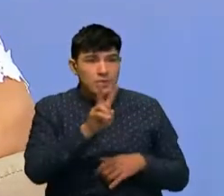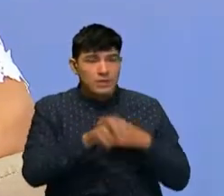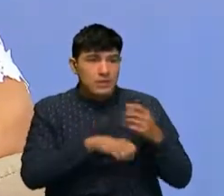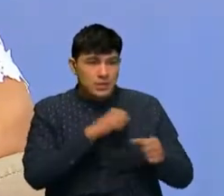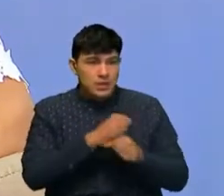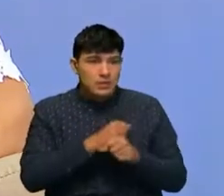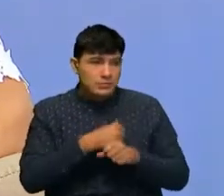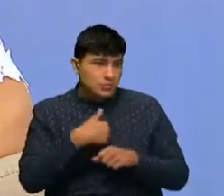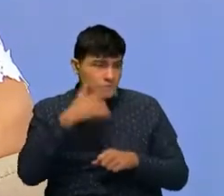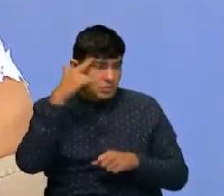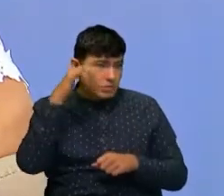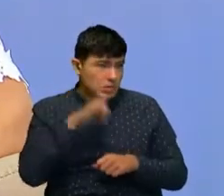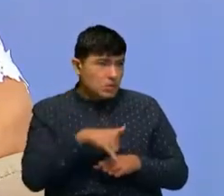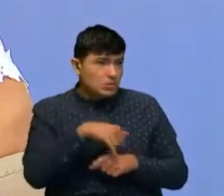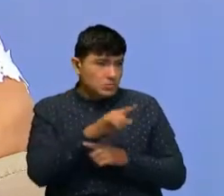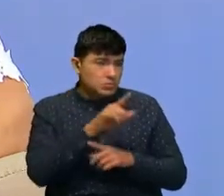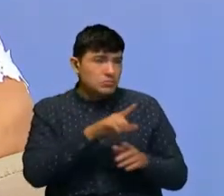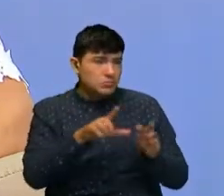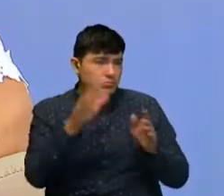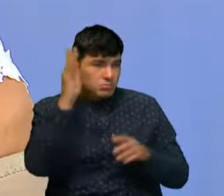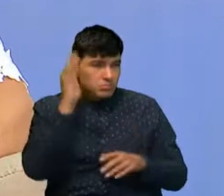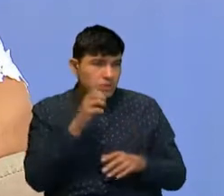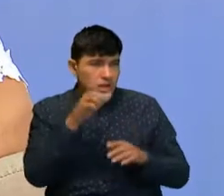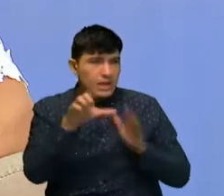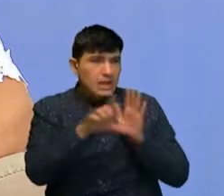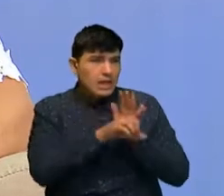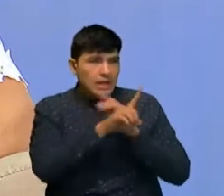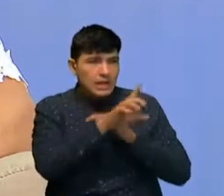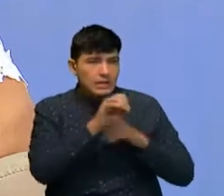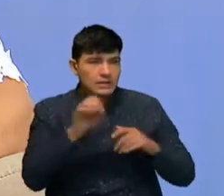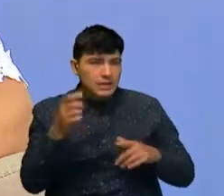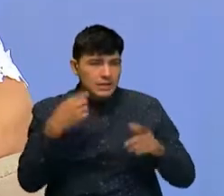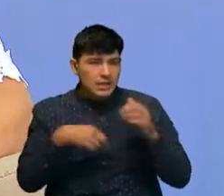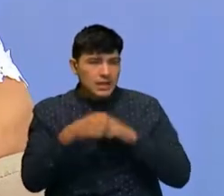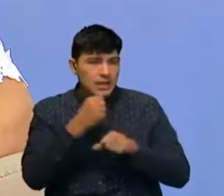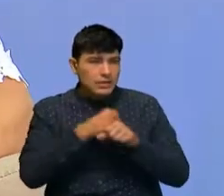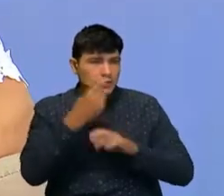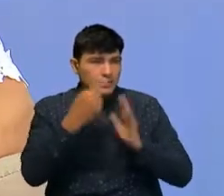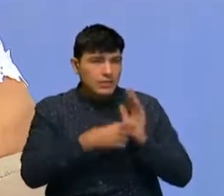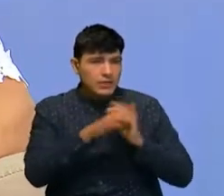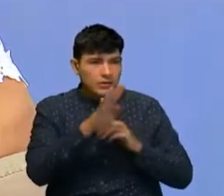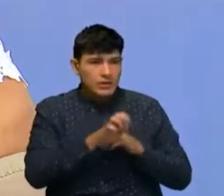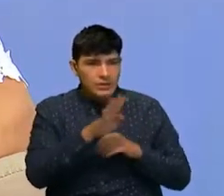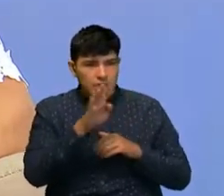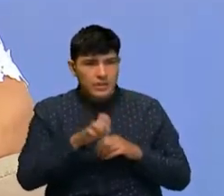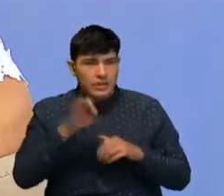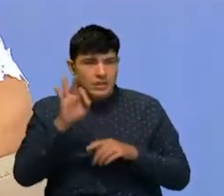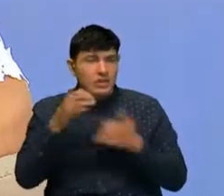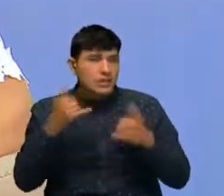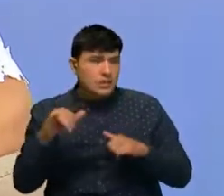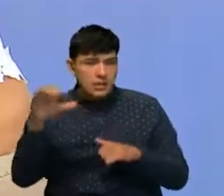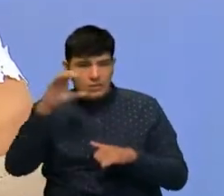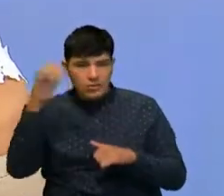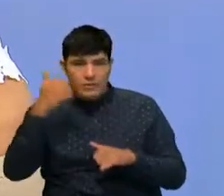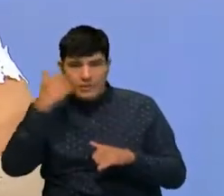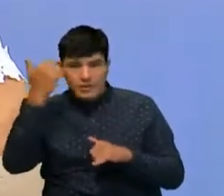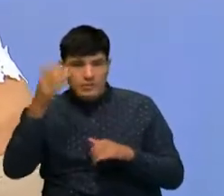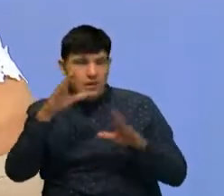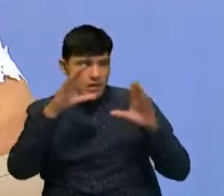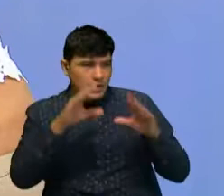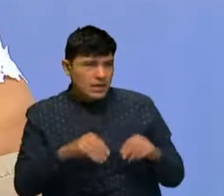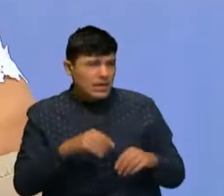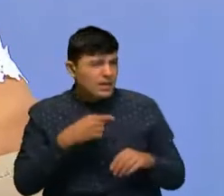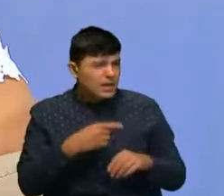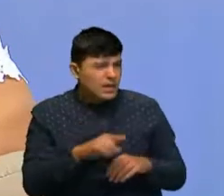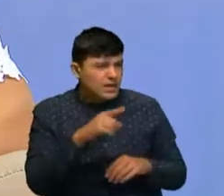que se pensionará con ley 100 de 1993, ya Colombia Mayor deja de darle el subsidio. ¿Qué se suele hacer